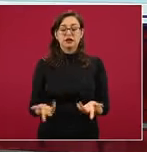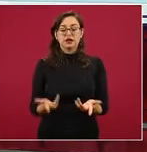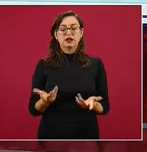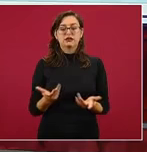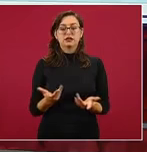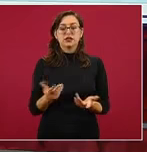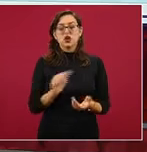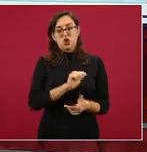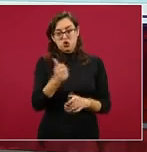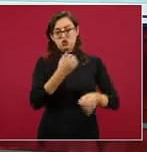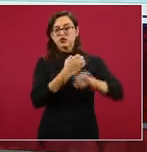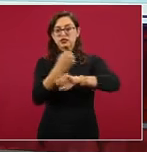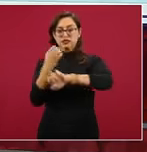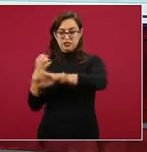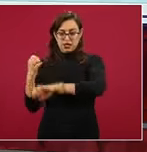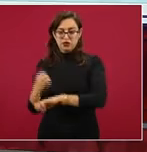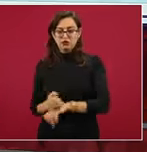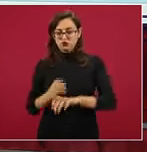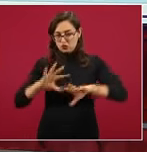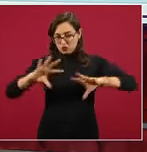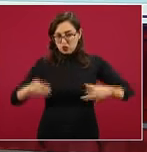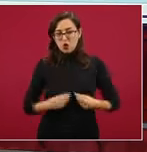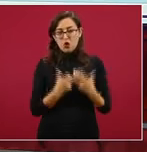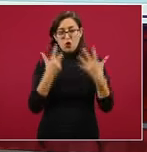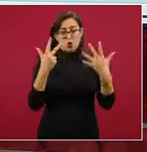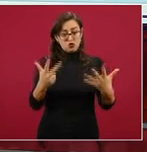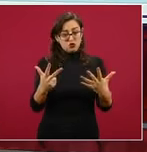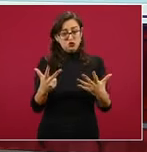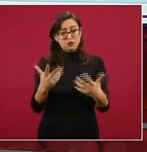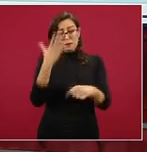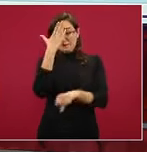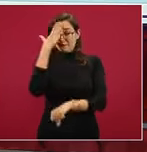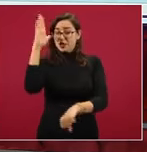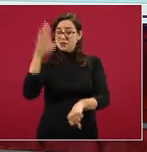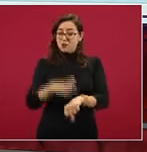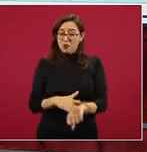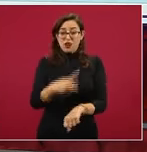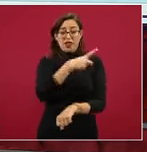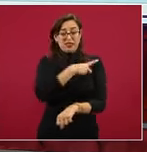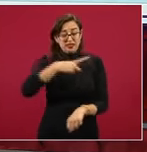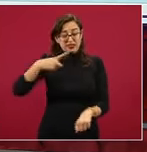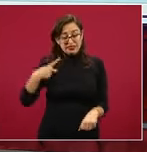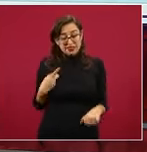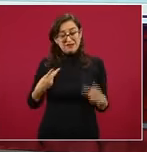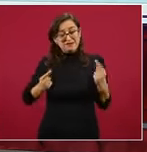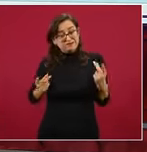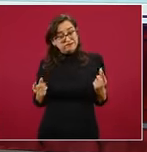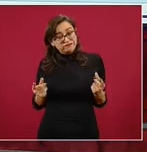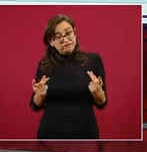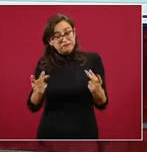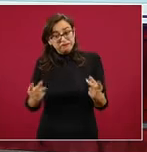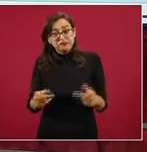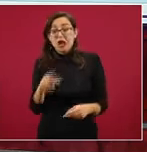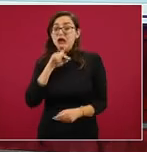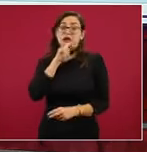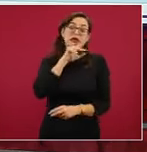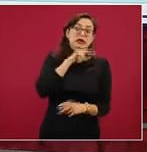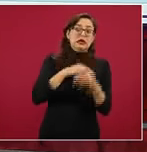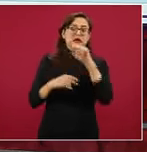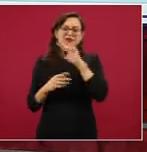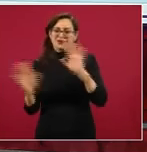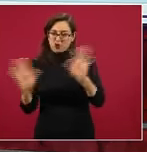voy a presentar, tomen nota, tomen acción. No hay que preocuparse, hay que